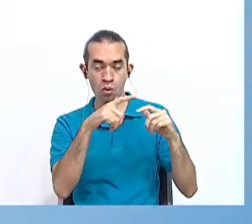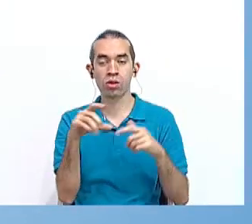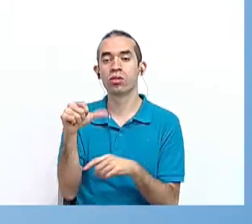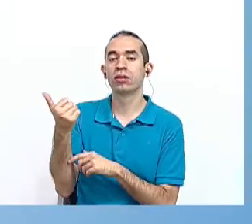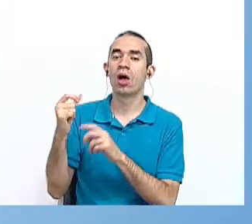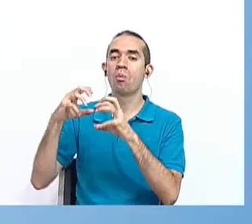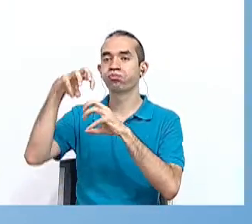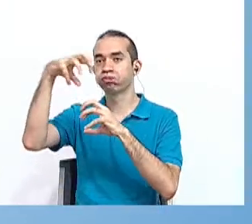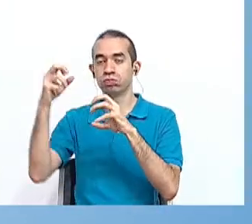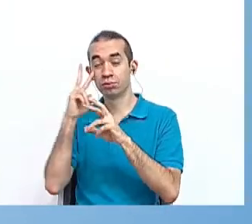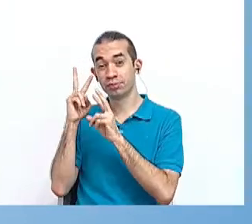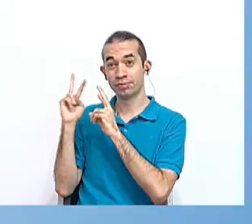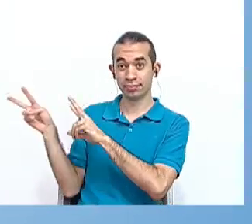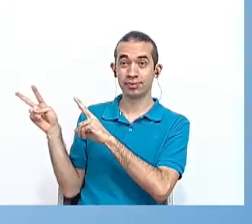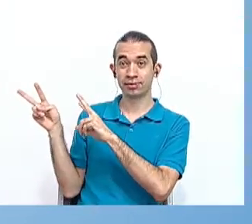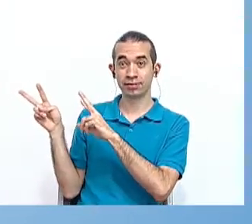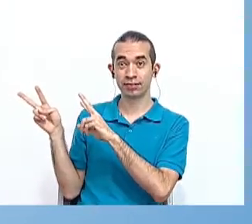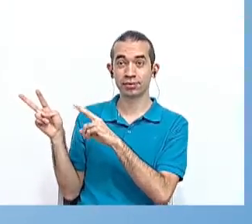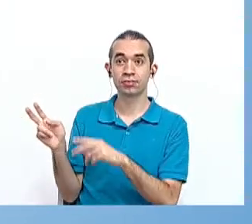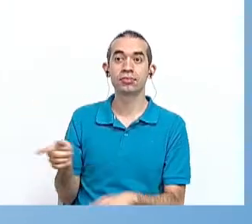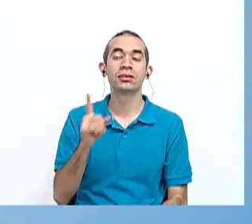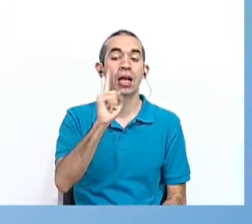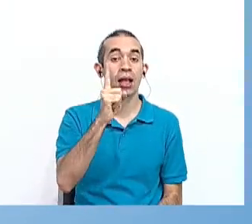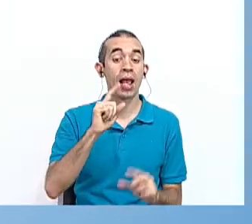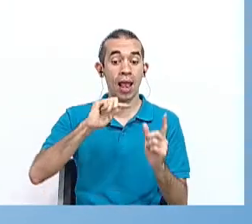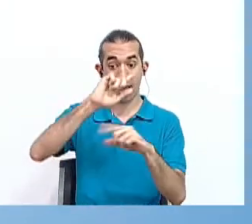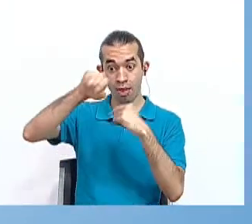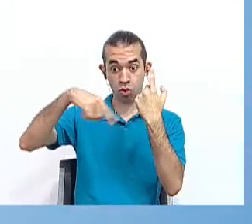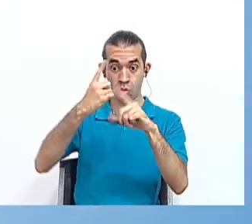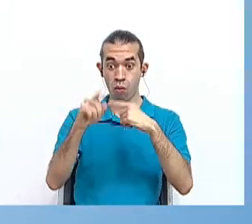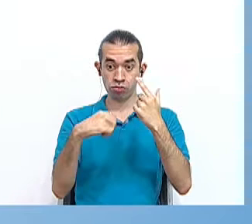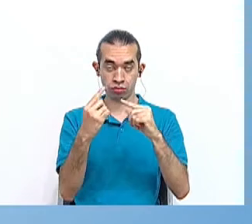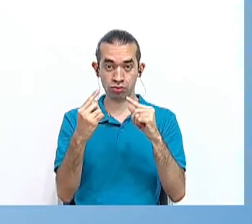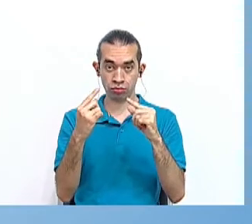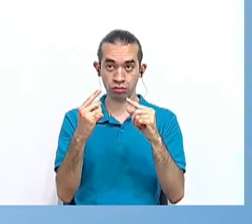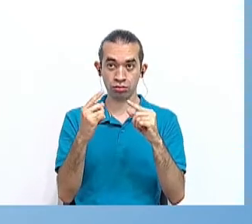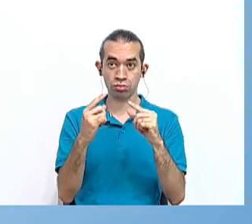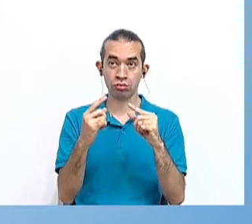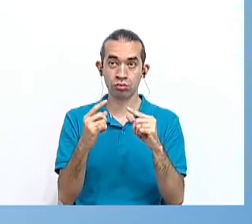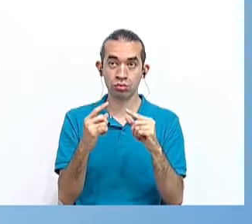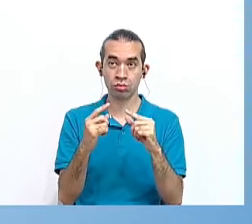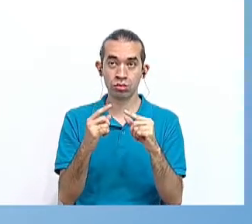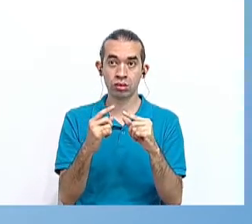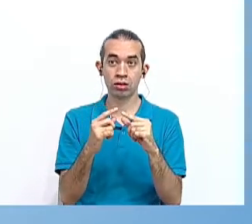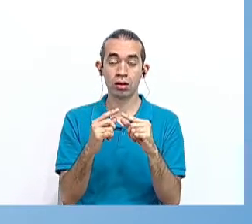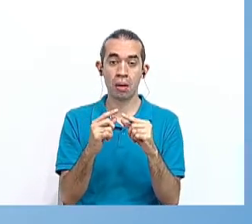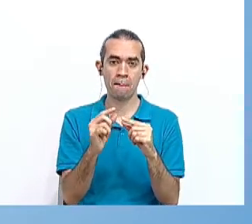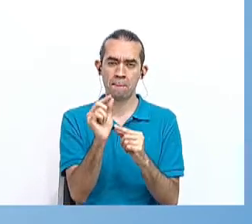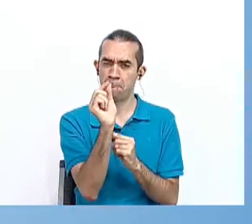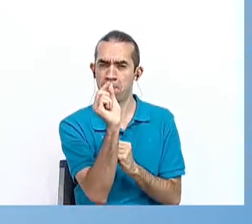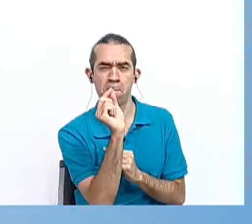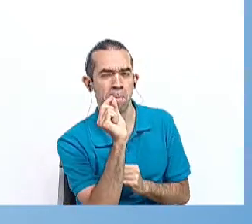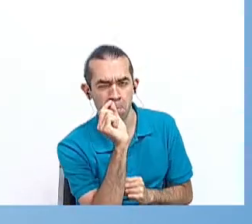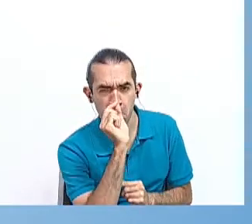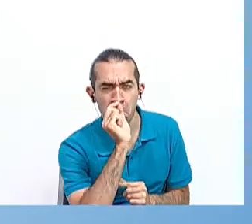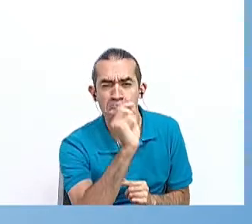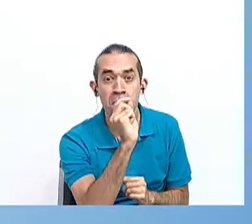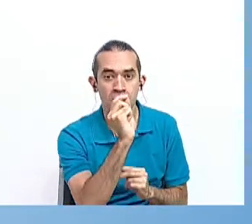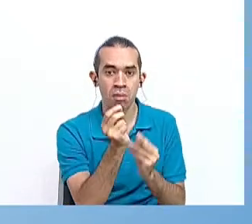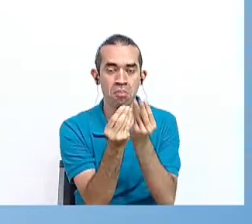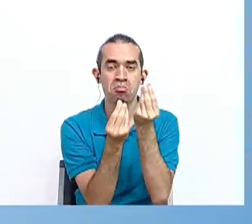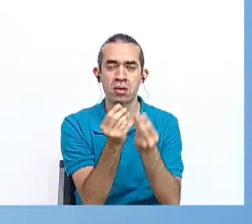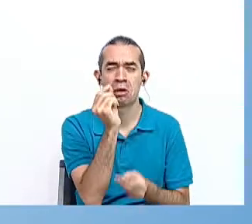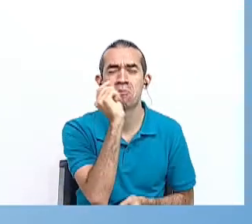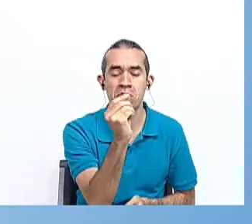que tenemos en pantalla, vamos a indicar que el átomo, al ser la mínima constituyente de la materia, está formado